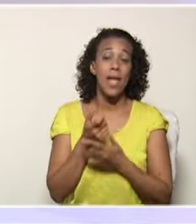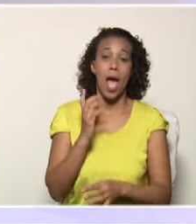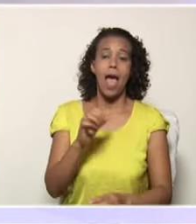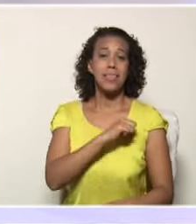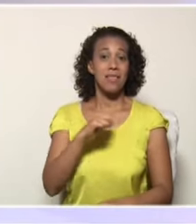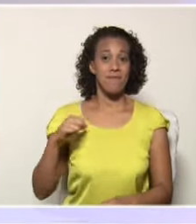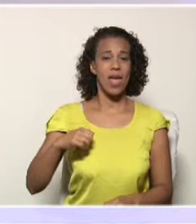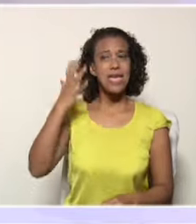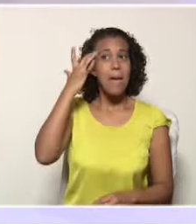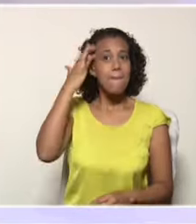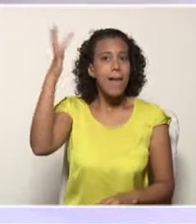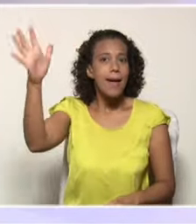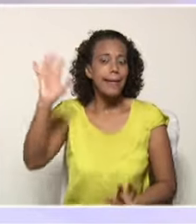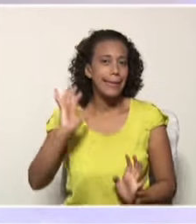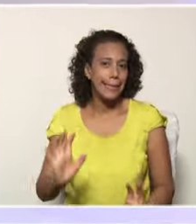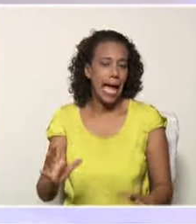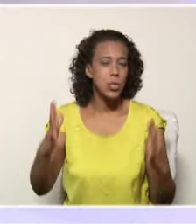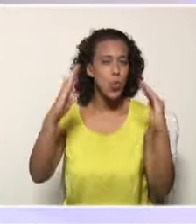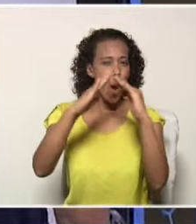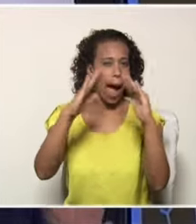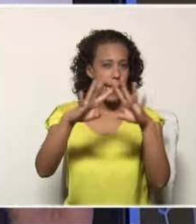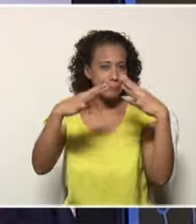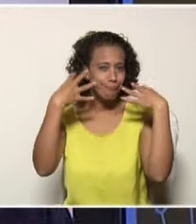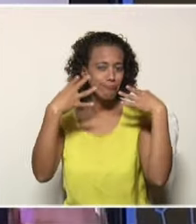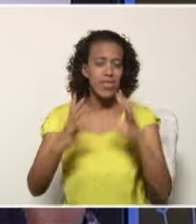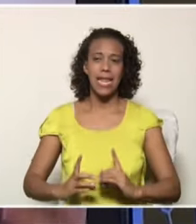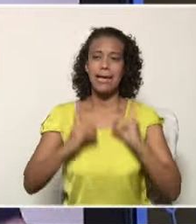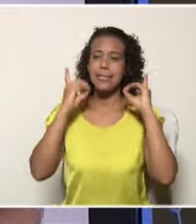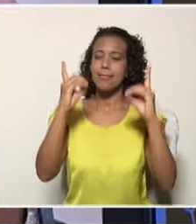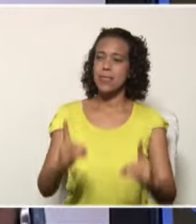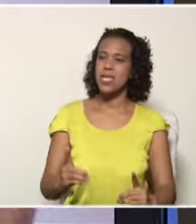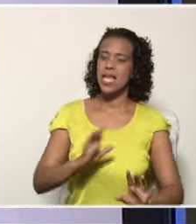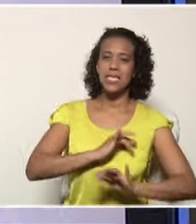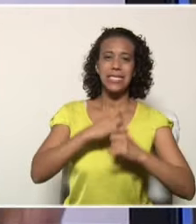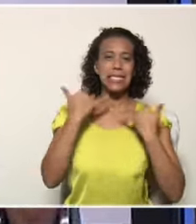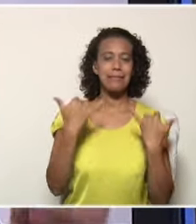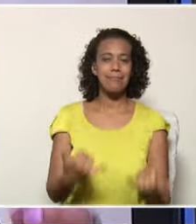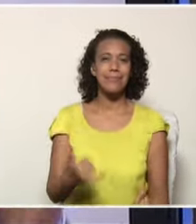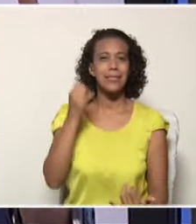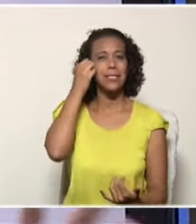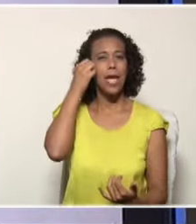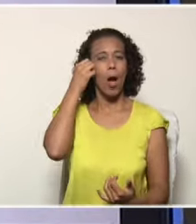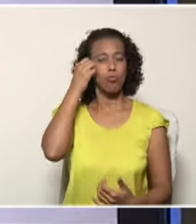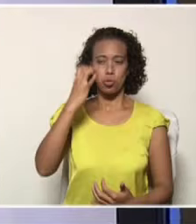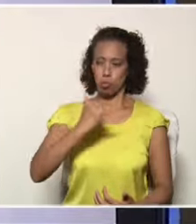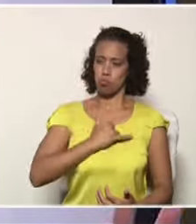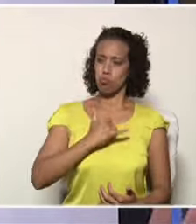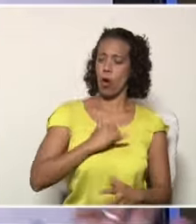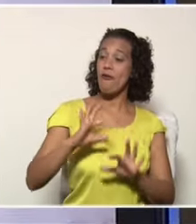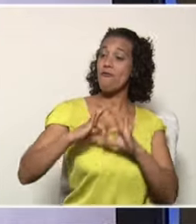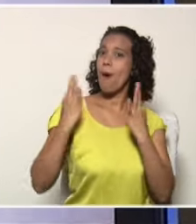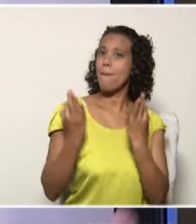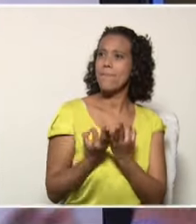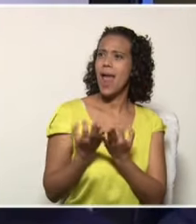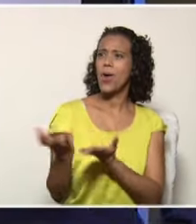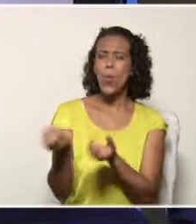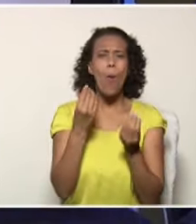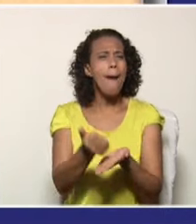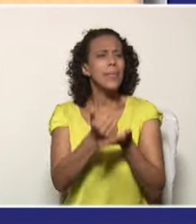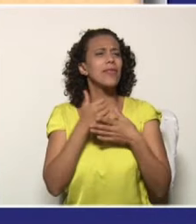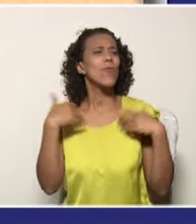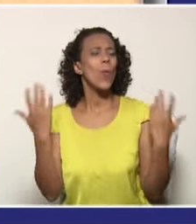individual, imagínense si ustedes están allí en la casa y deciden practicar el ejercicio físico en familia. ¿Qué beneficios